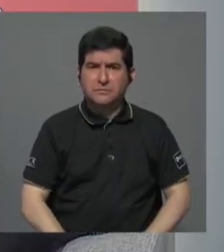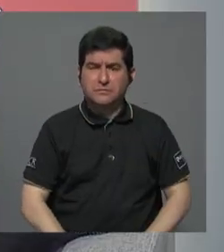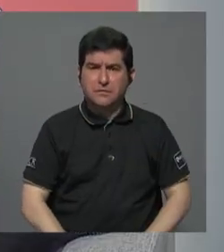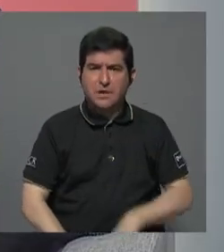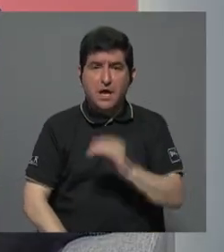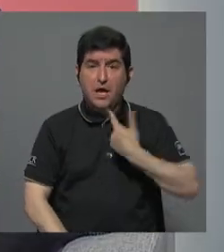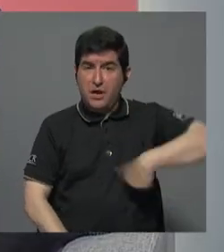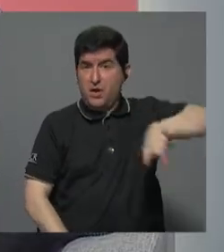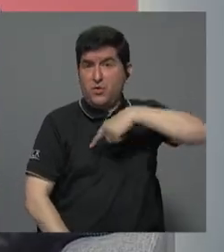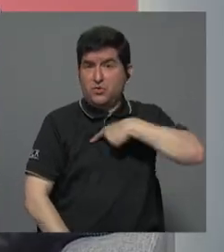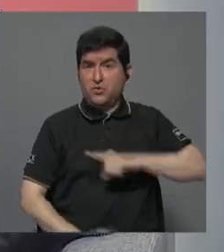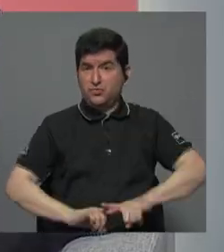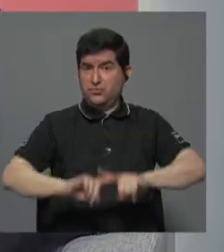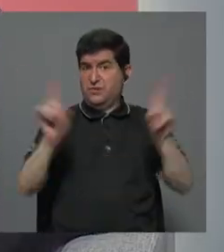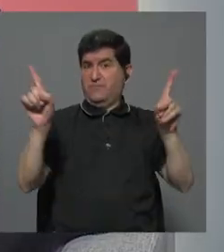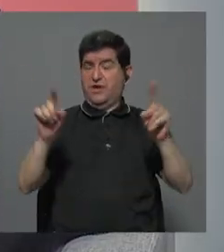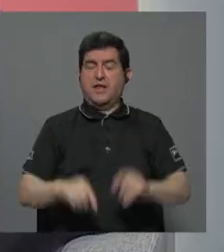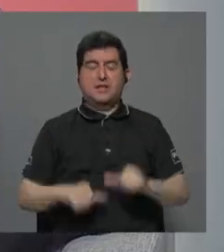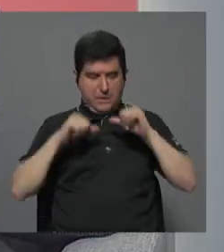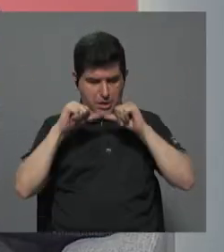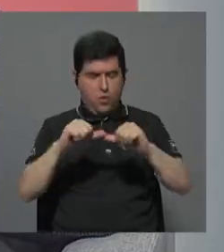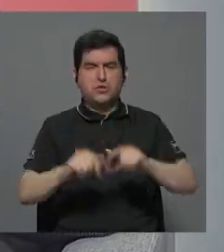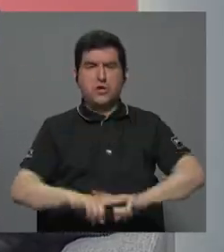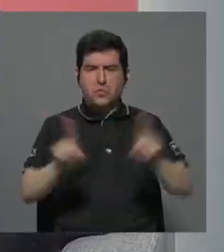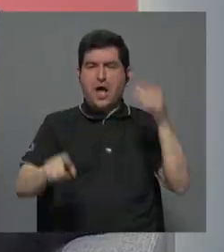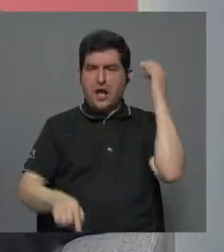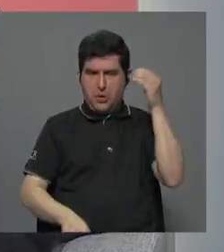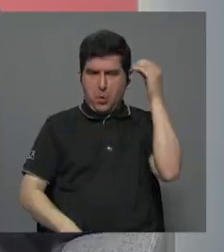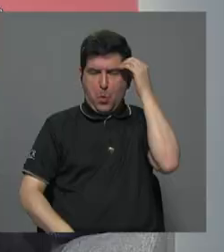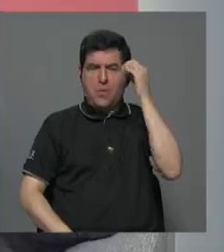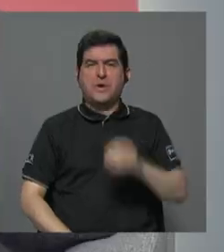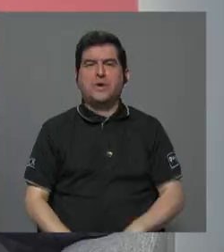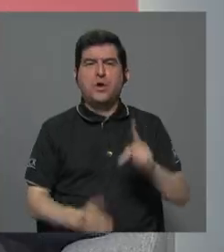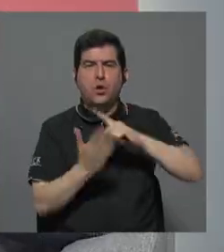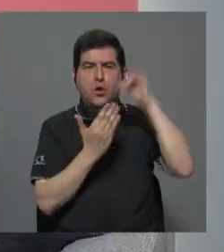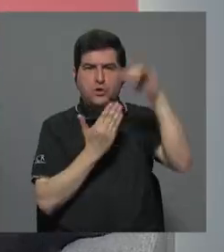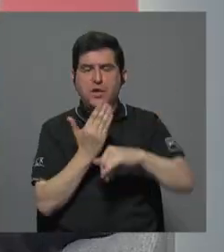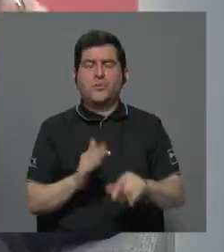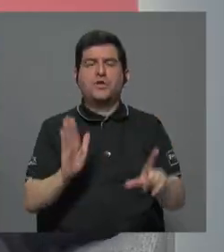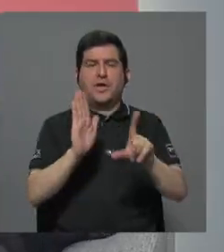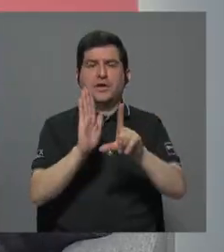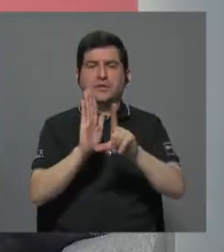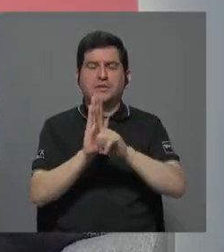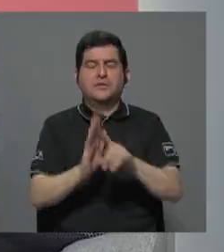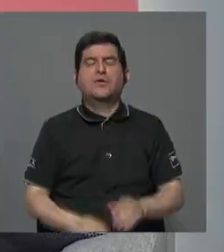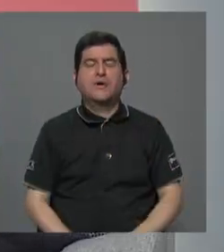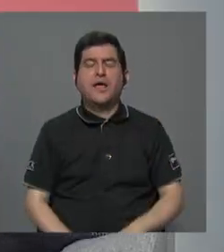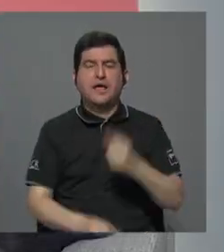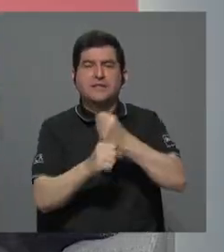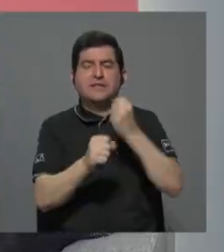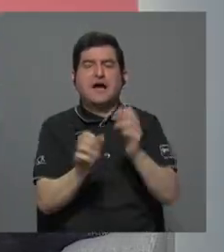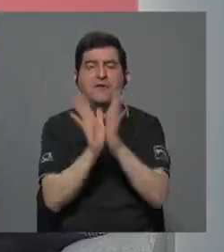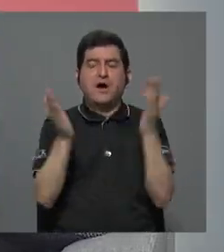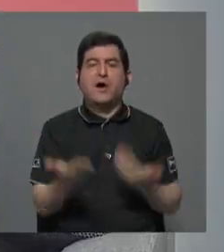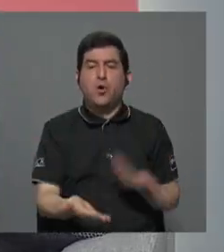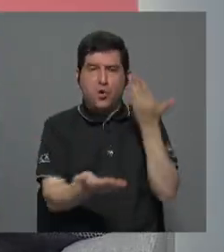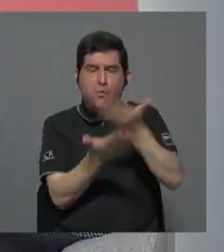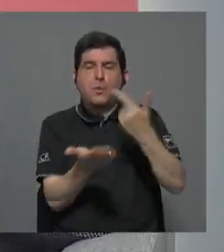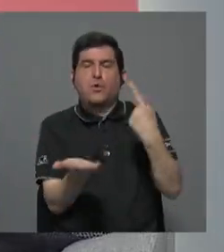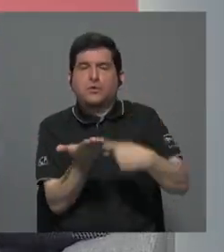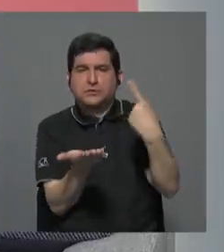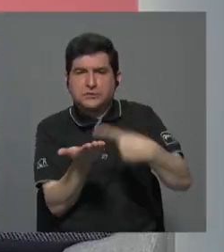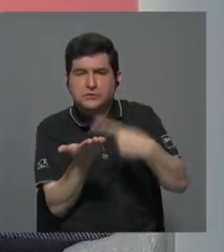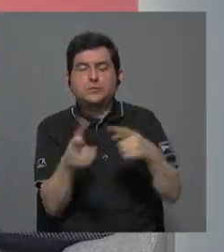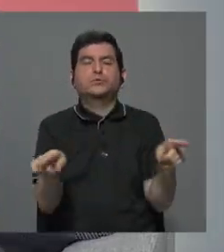nosotros discrepamos y seguiremos discrepando de ella del proyecto de ley de empleo público que en este momento está planteándose la discusión